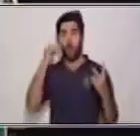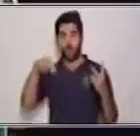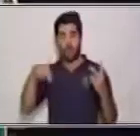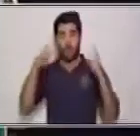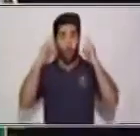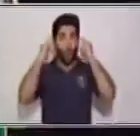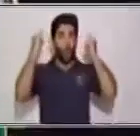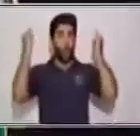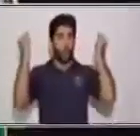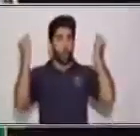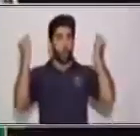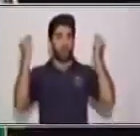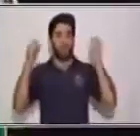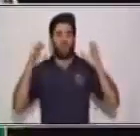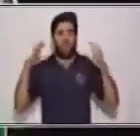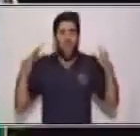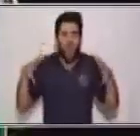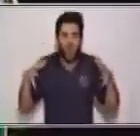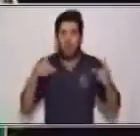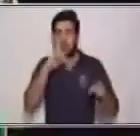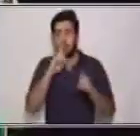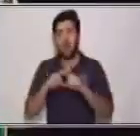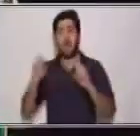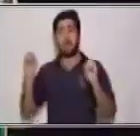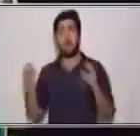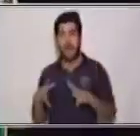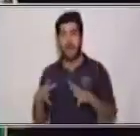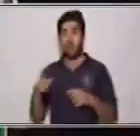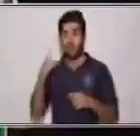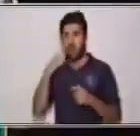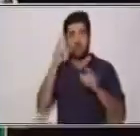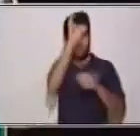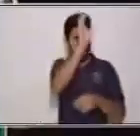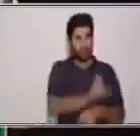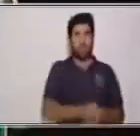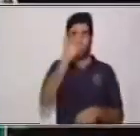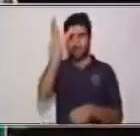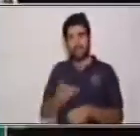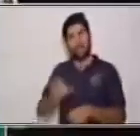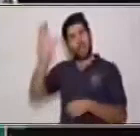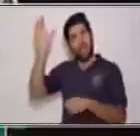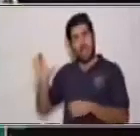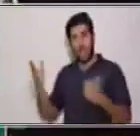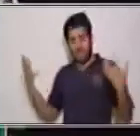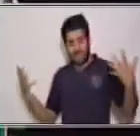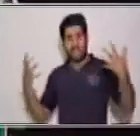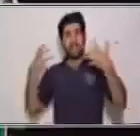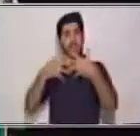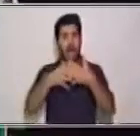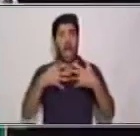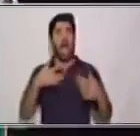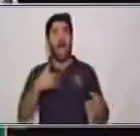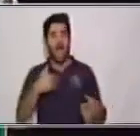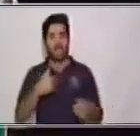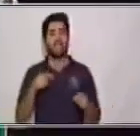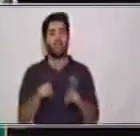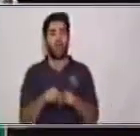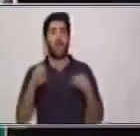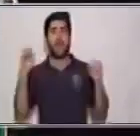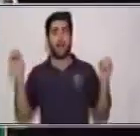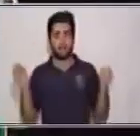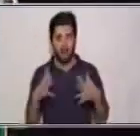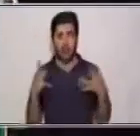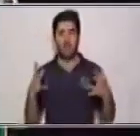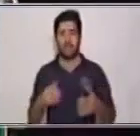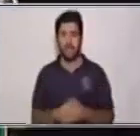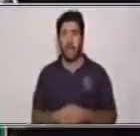los monstruos y la magia. Todas estas tienen cierta magia en su relato y en su narración. Estas